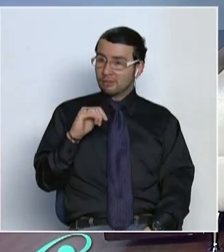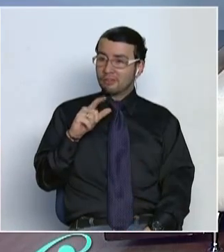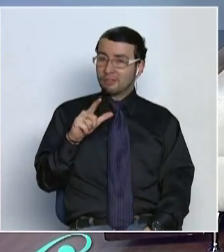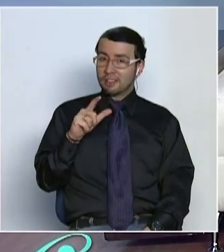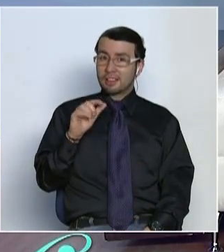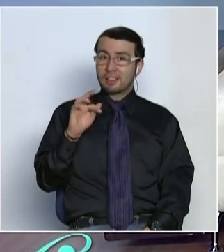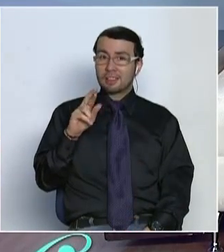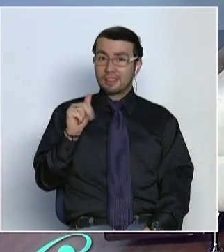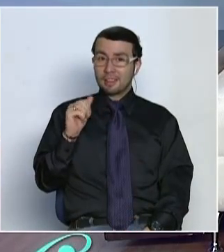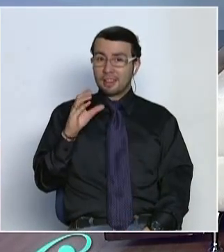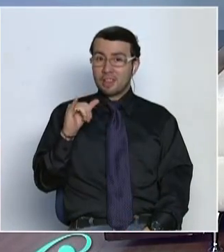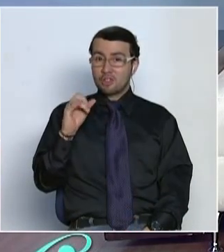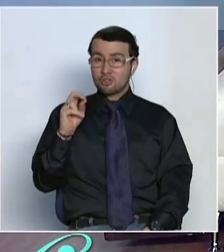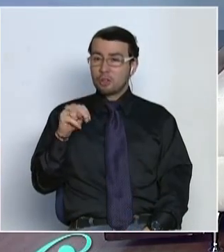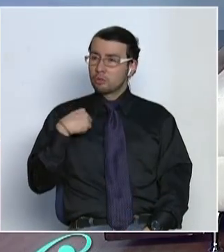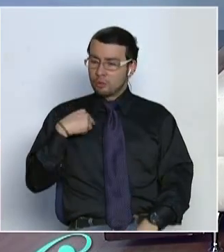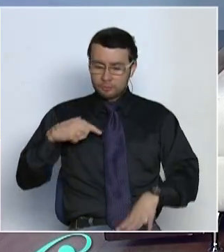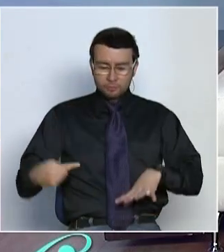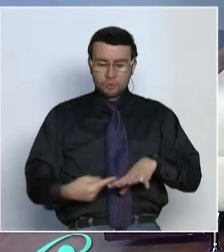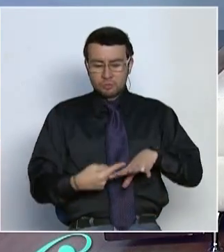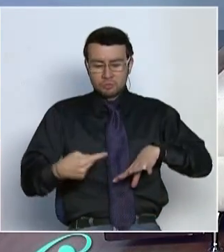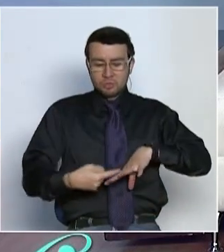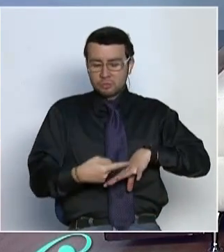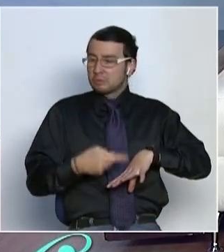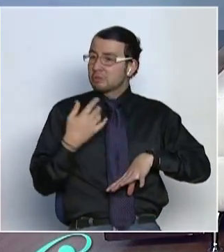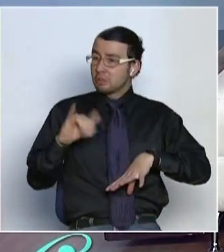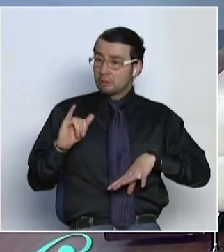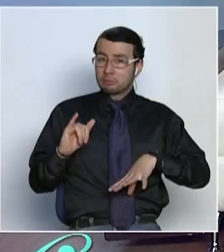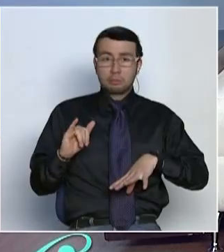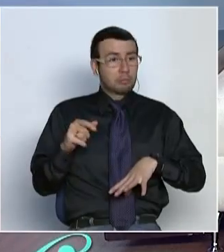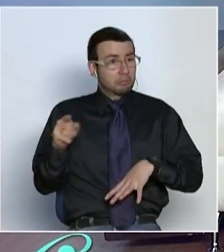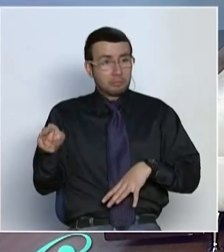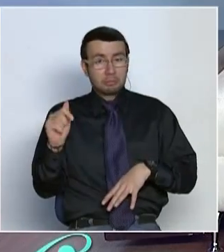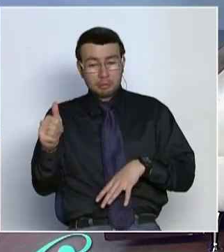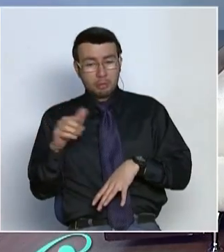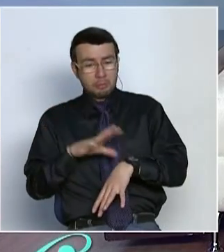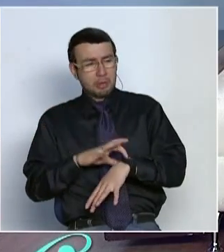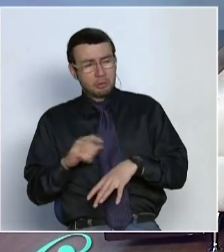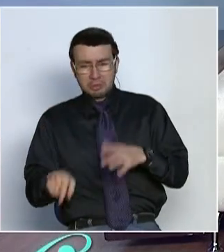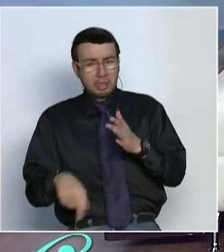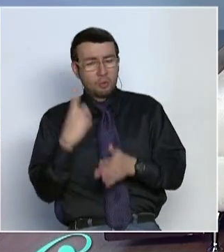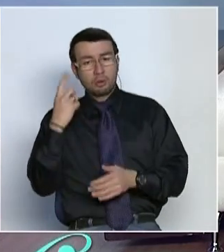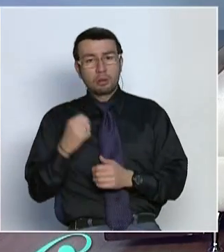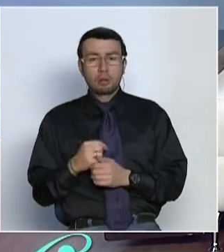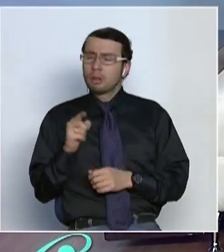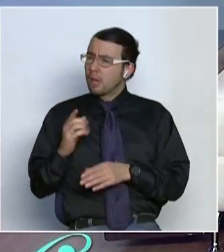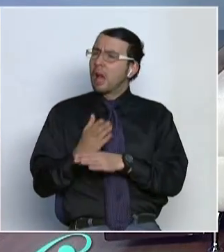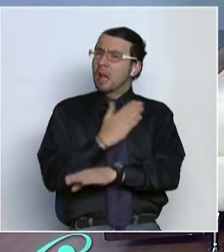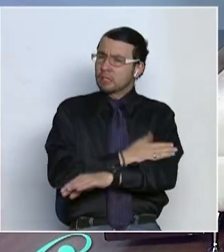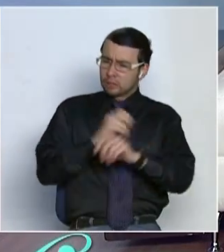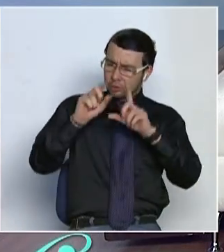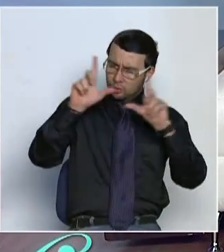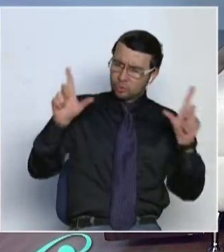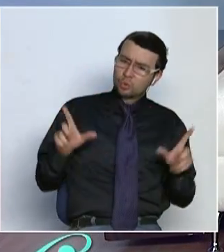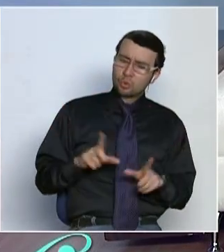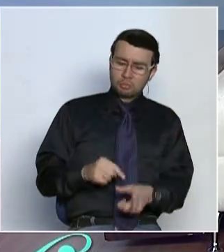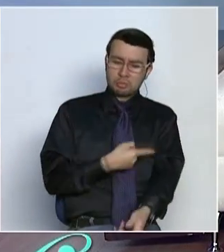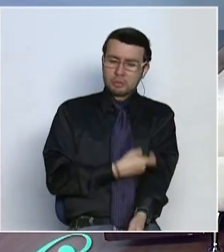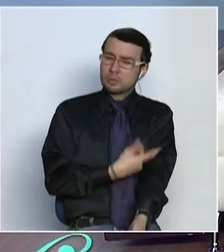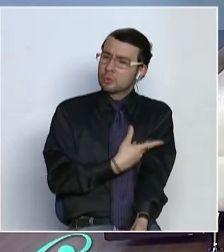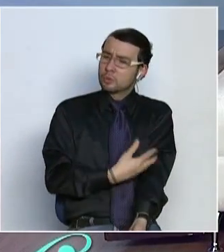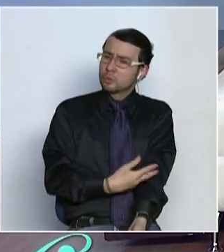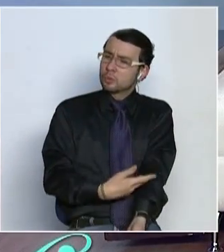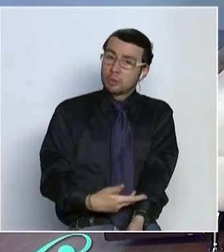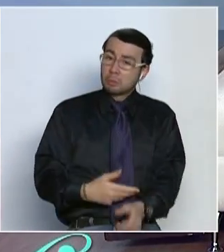y él ahí mismo me infiltró y Pero estudios, no, nada. Exámenes de estudios, sangre para Nada